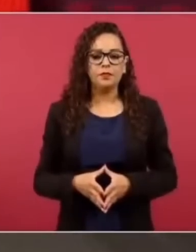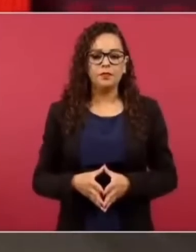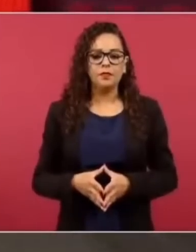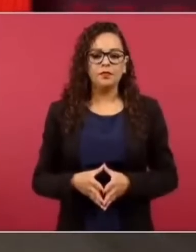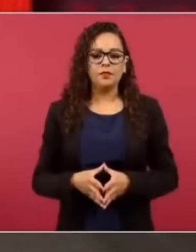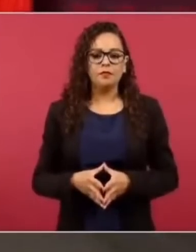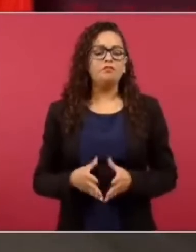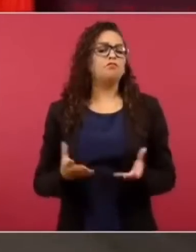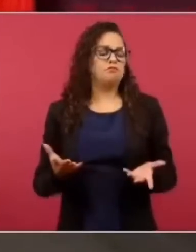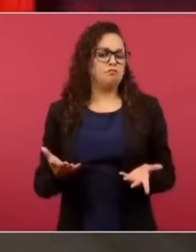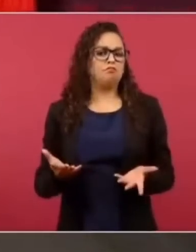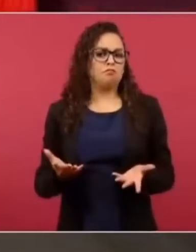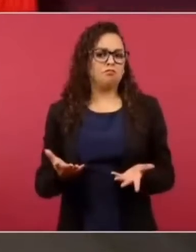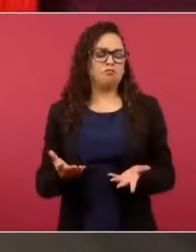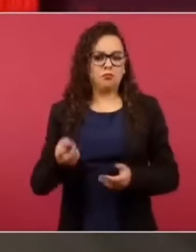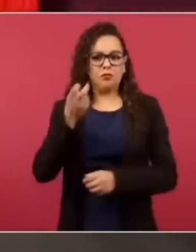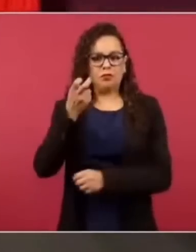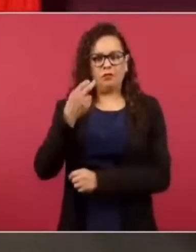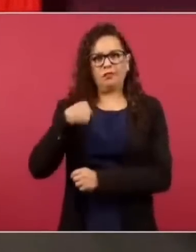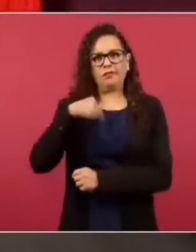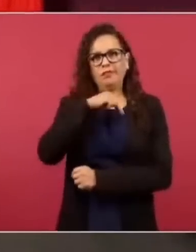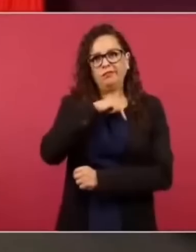Entonces la pregunta es,